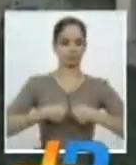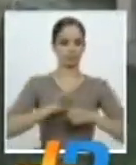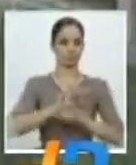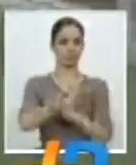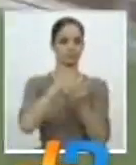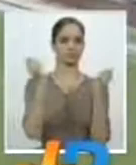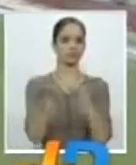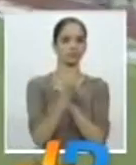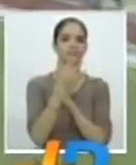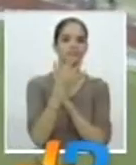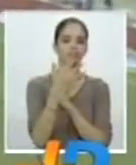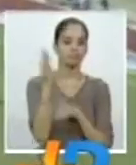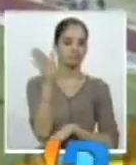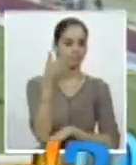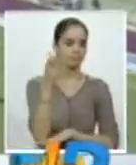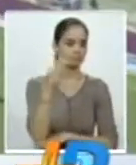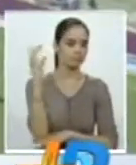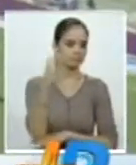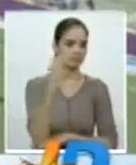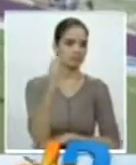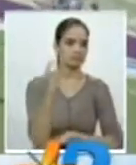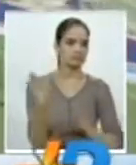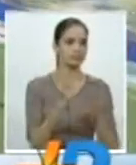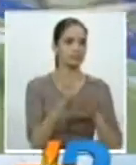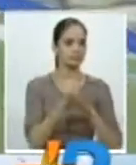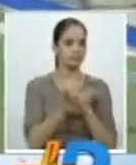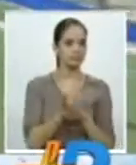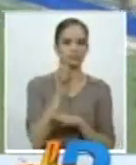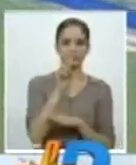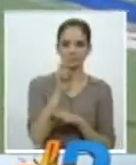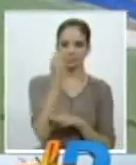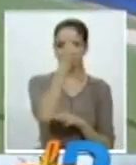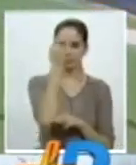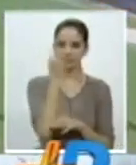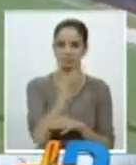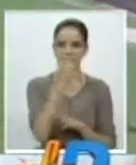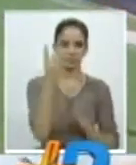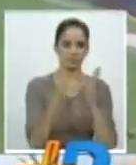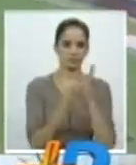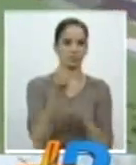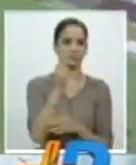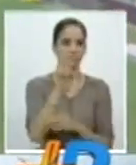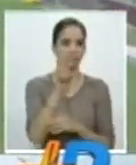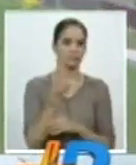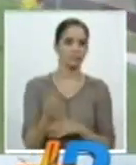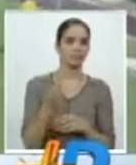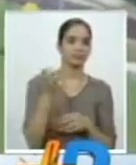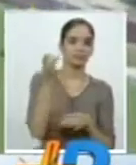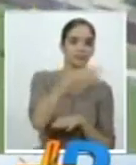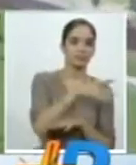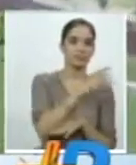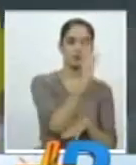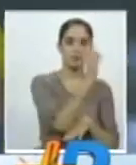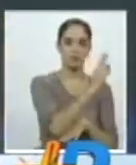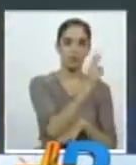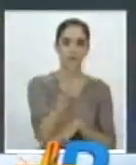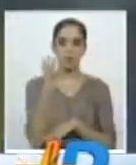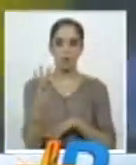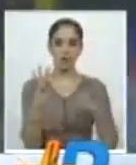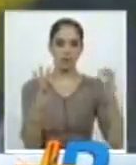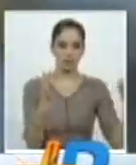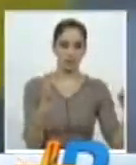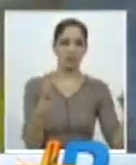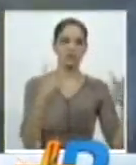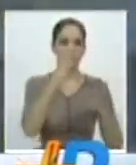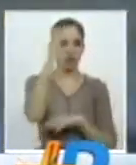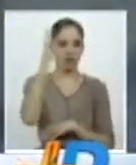tricolor. Un pequeño detalle adquirió Colombia el 7 de septiembre del 2012, el día que goleó 4-0 Uruguay en Barranquilla. El